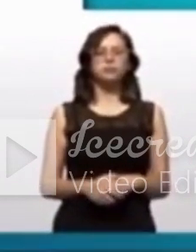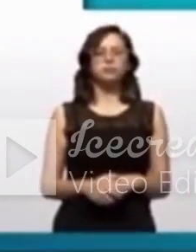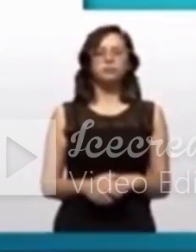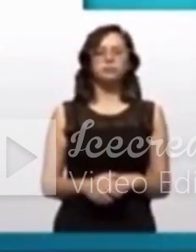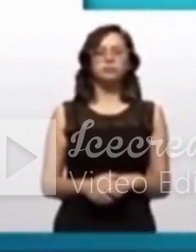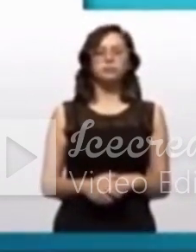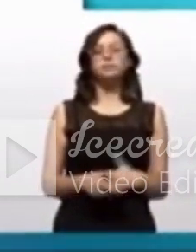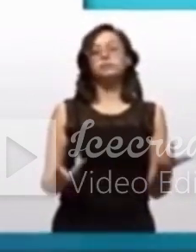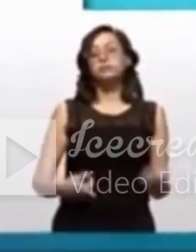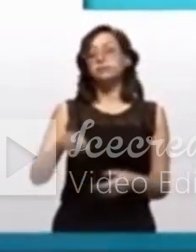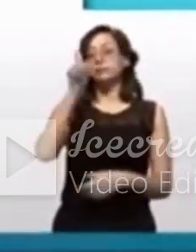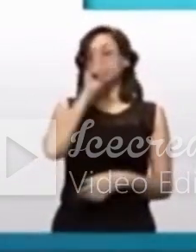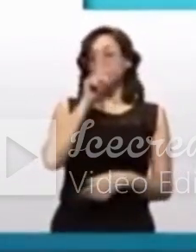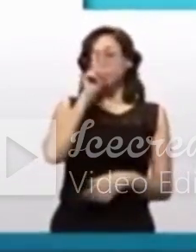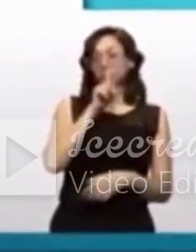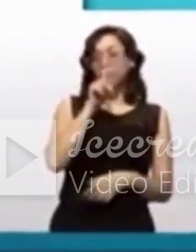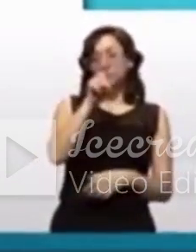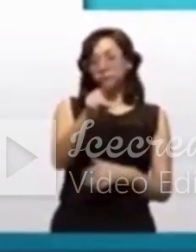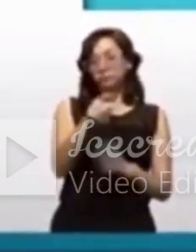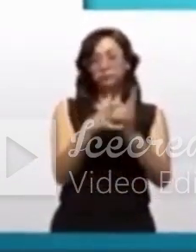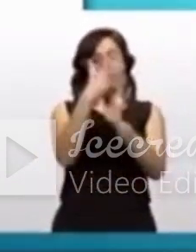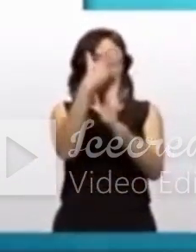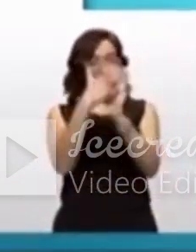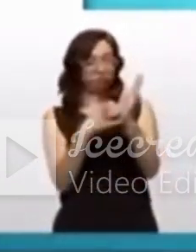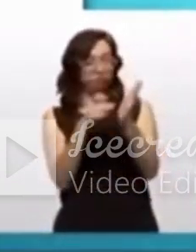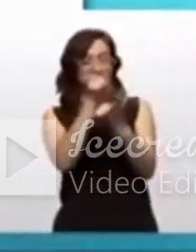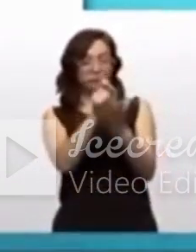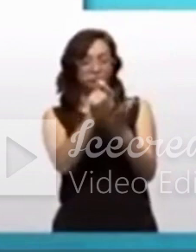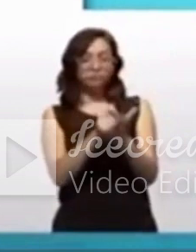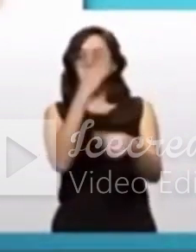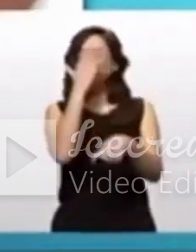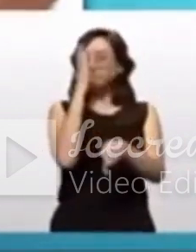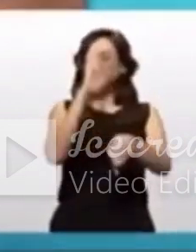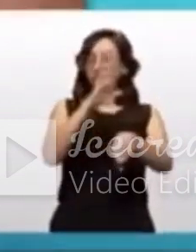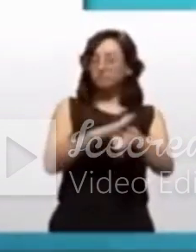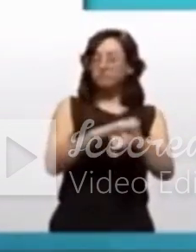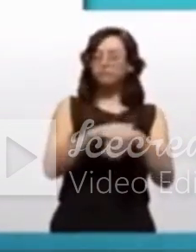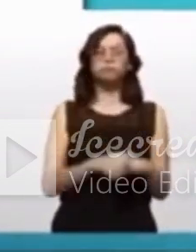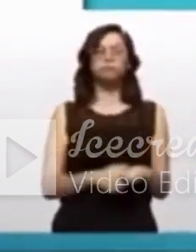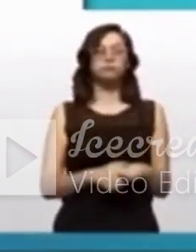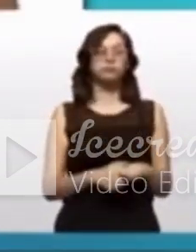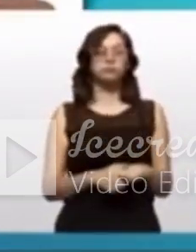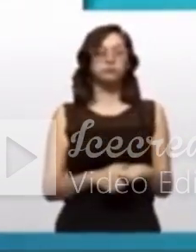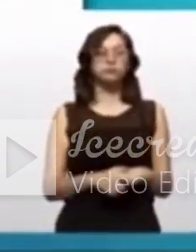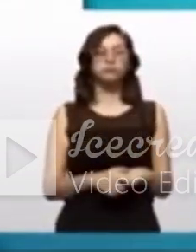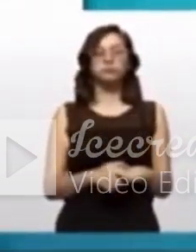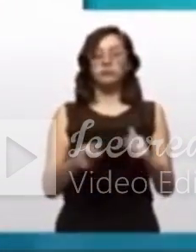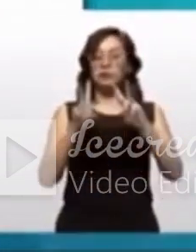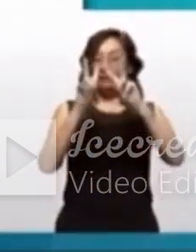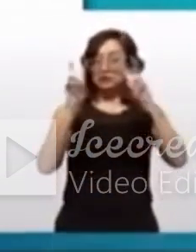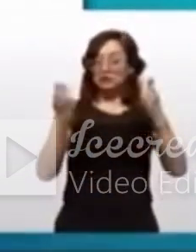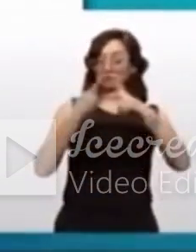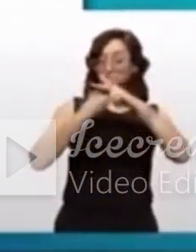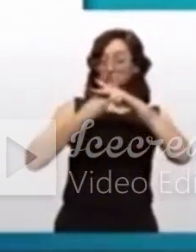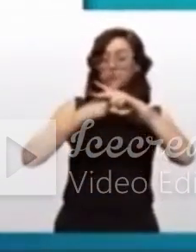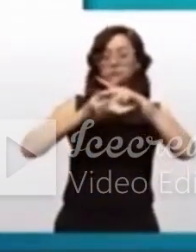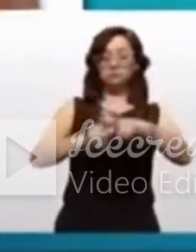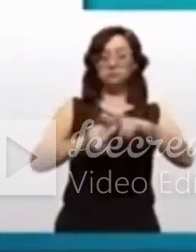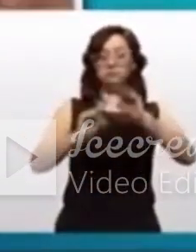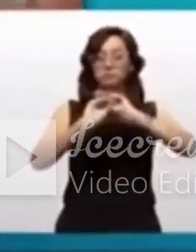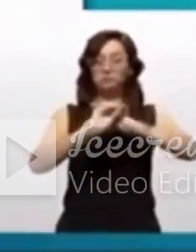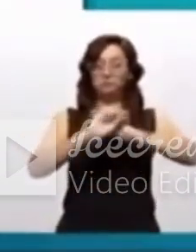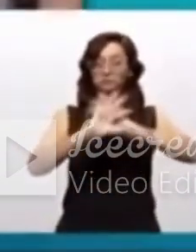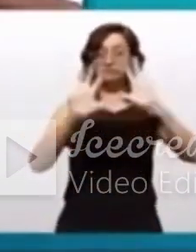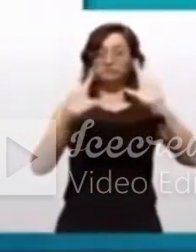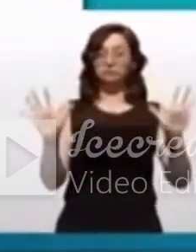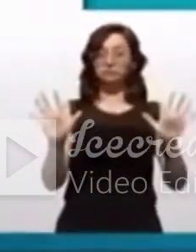Los consejos que deben tenerse en cuenta a la hora de realizar un reportaje son: realizar una clara introducción al tema que va a tratarse.